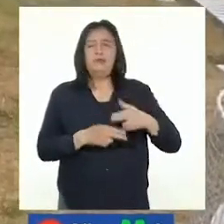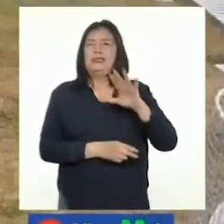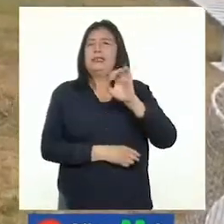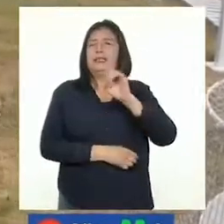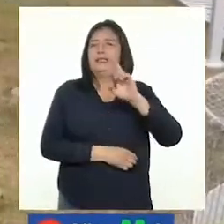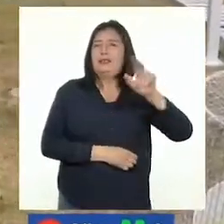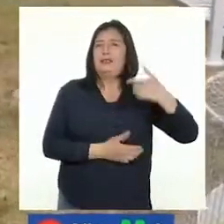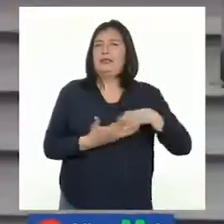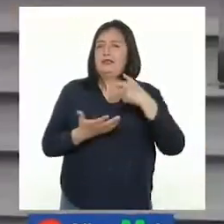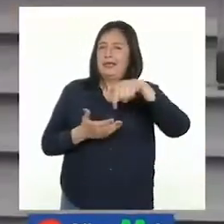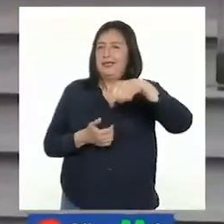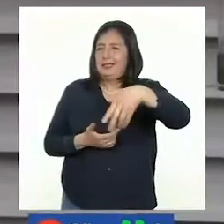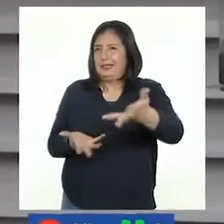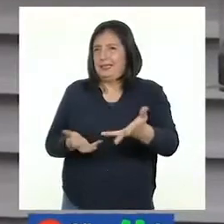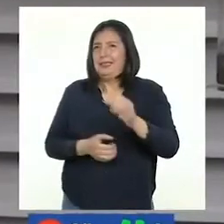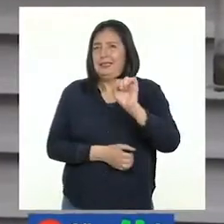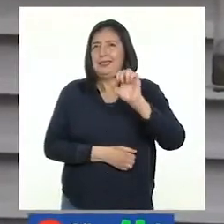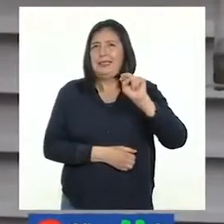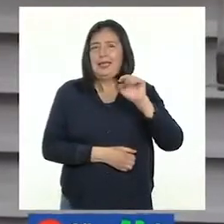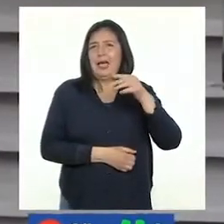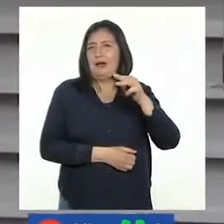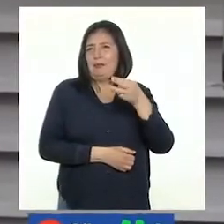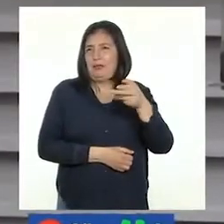técnico en meteorología de CENAMI.